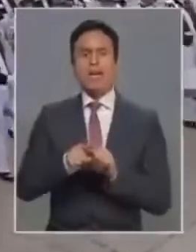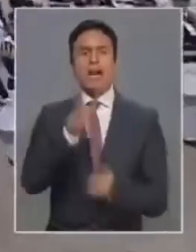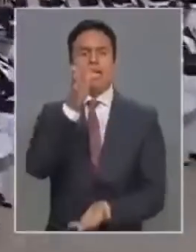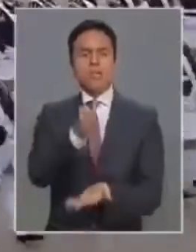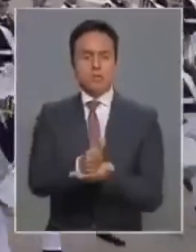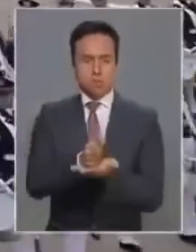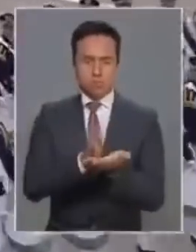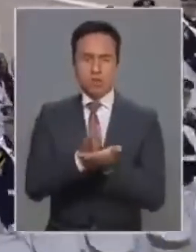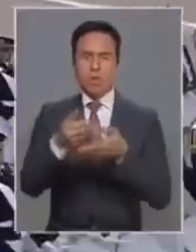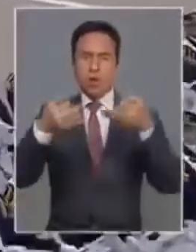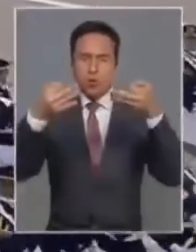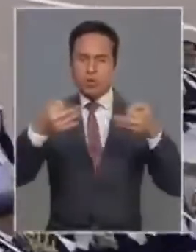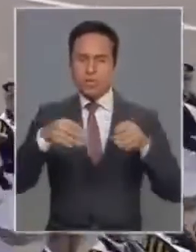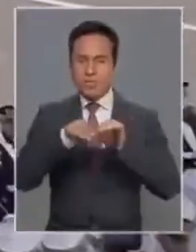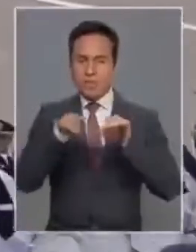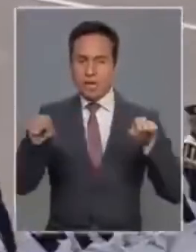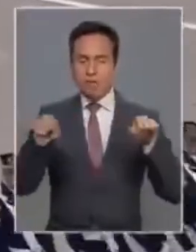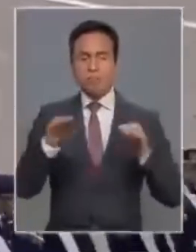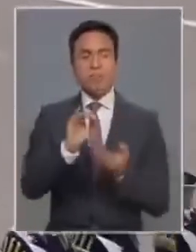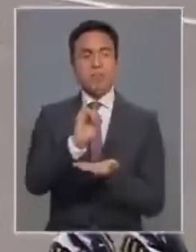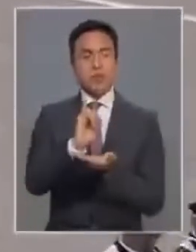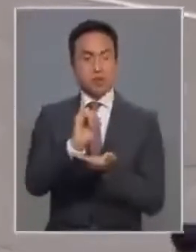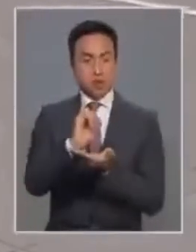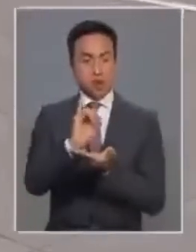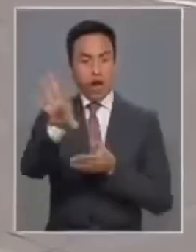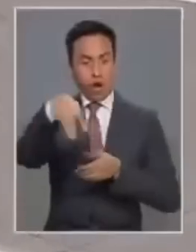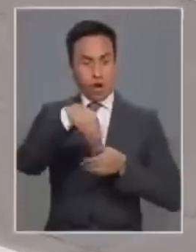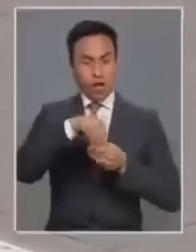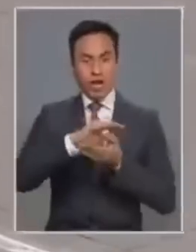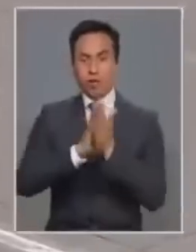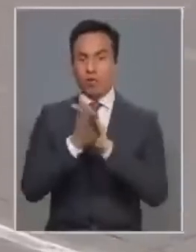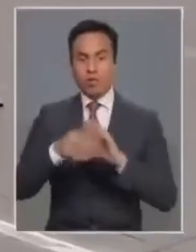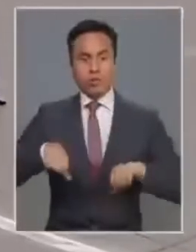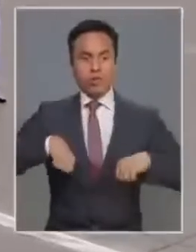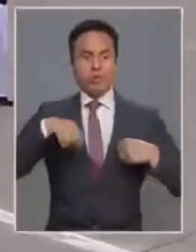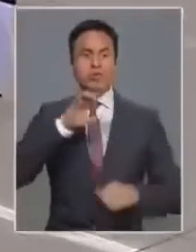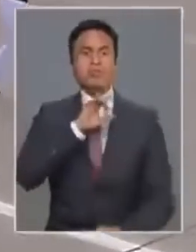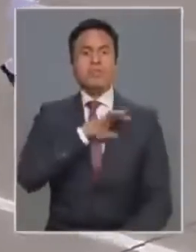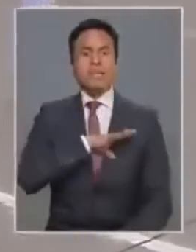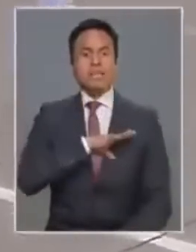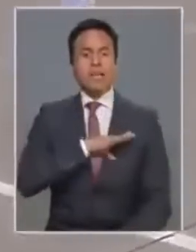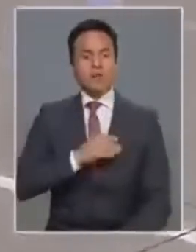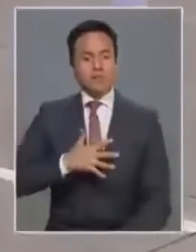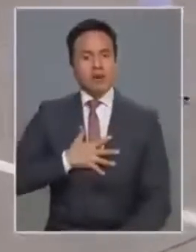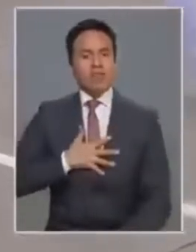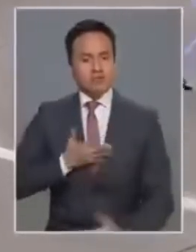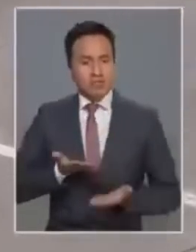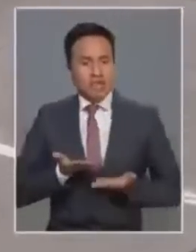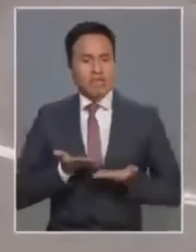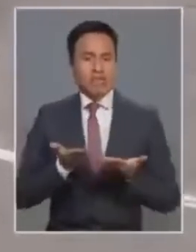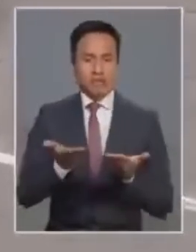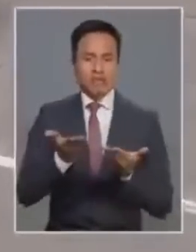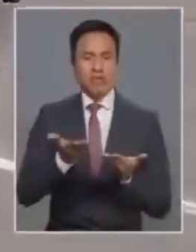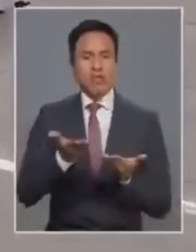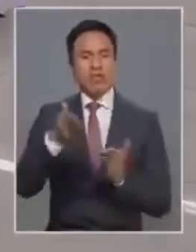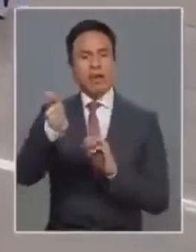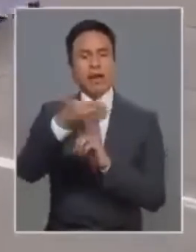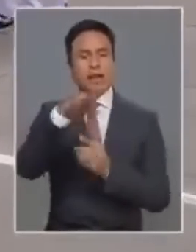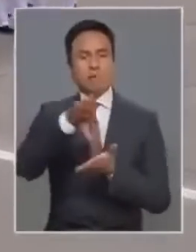y justicia en una institución que acoge a toda la juventud chilena con vocación de servicio y entrega a la